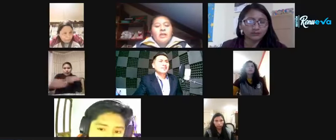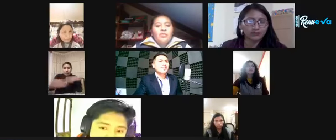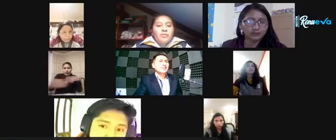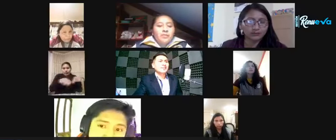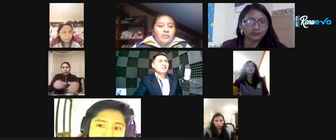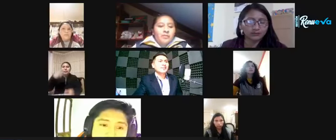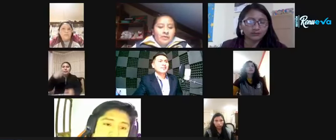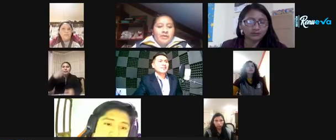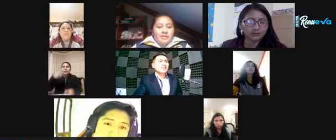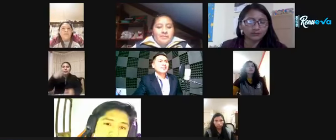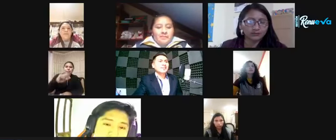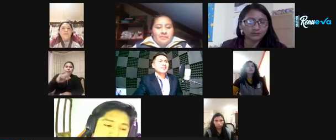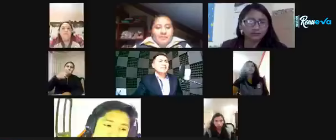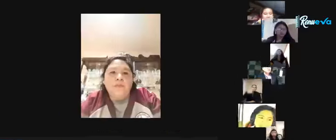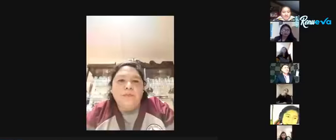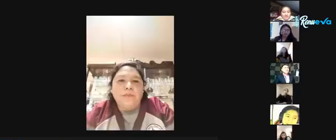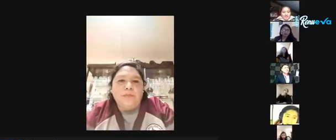Buenas noches. Cuando hablamos de pictogramas,